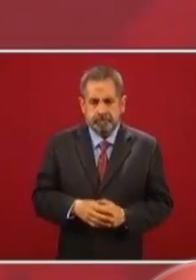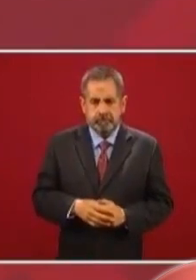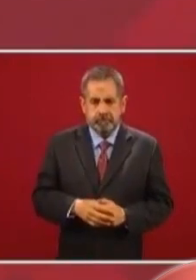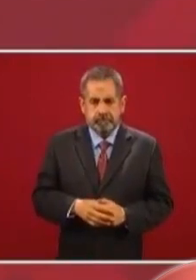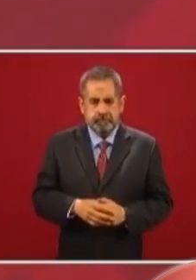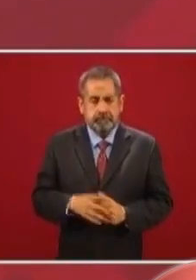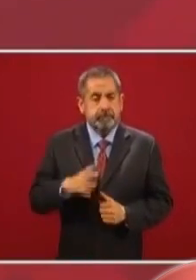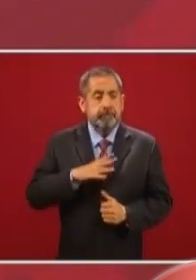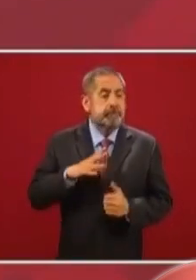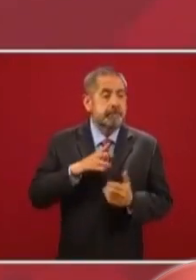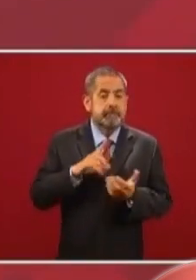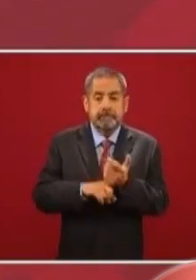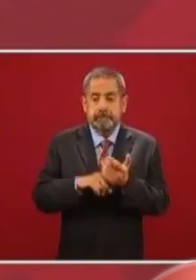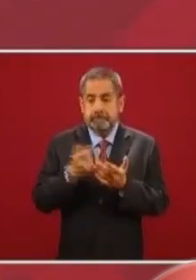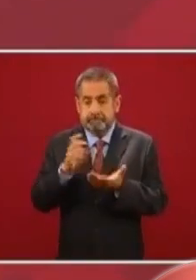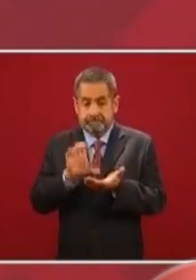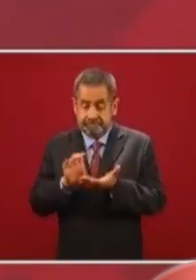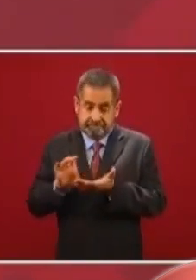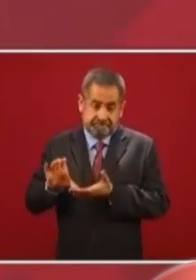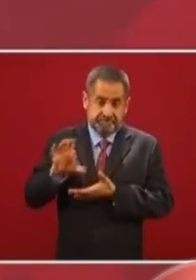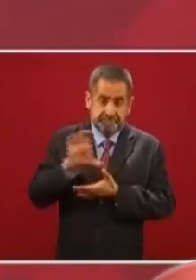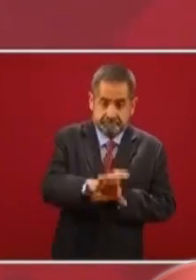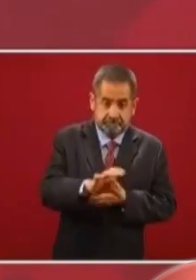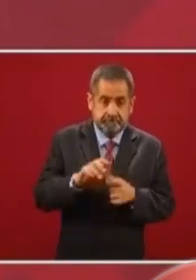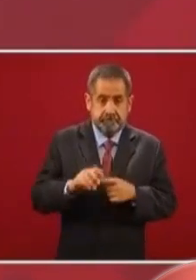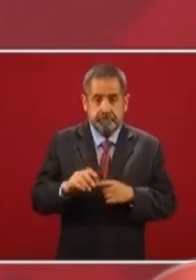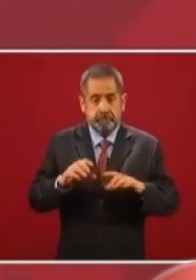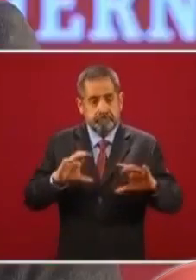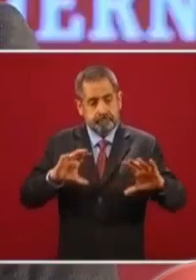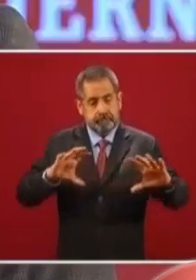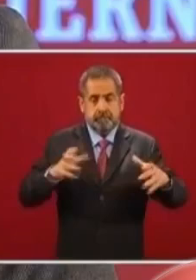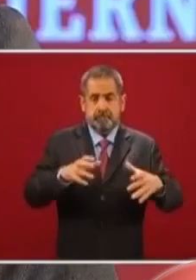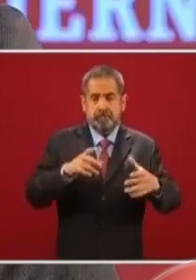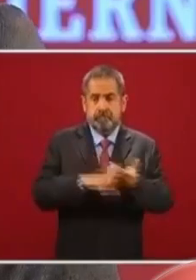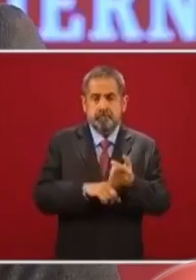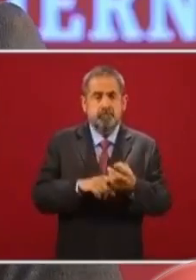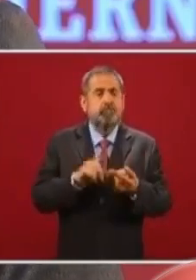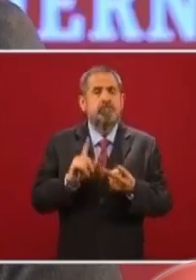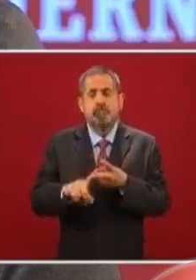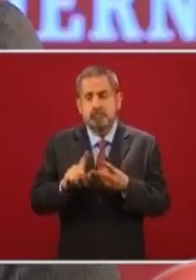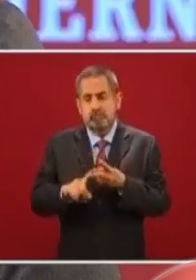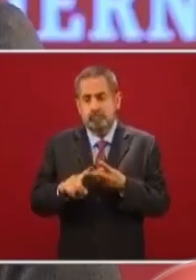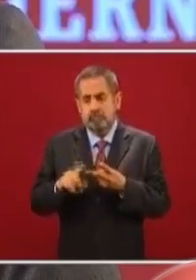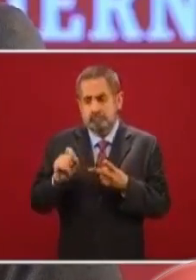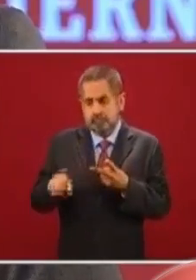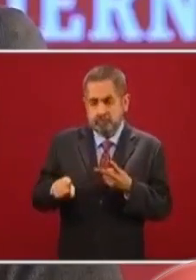hay una inversión directa de comunicaciones, está la inversión